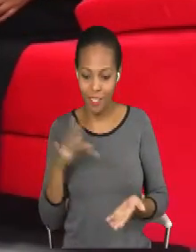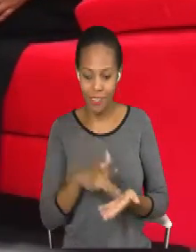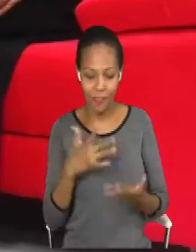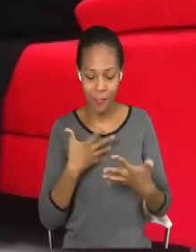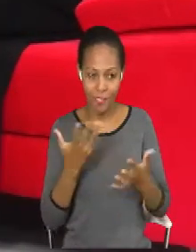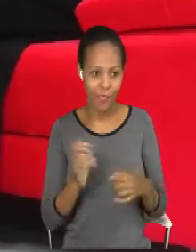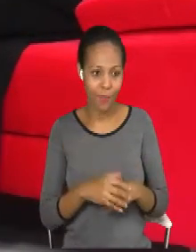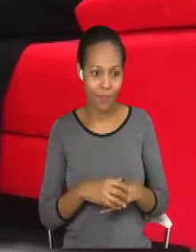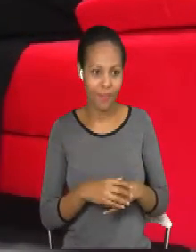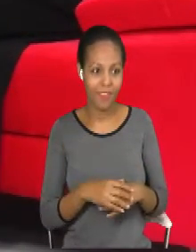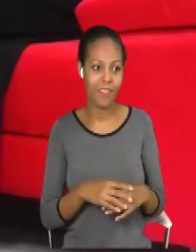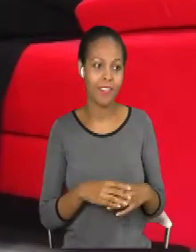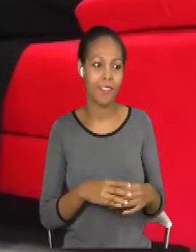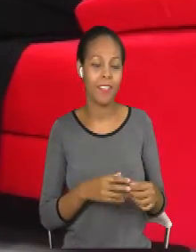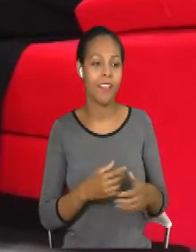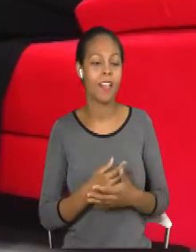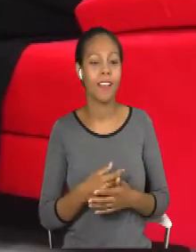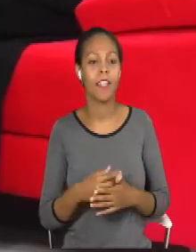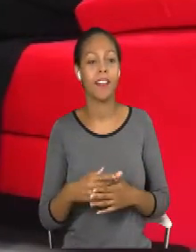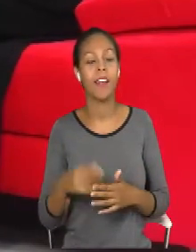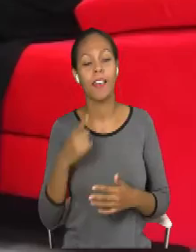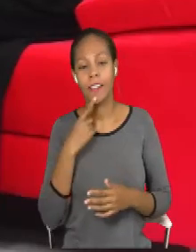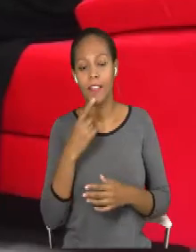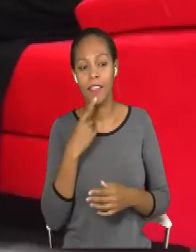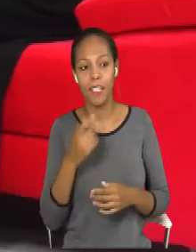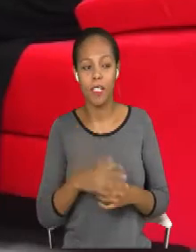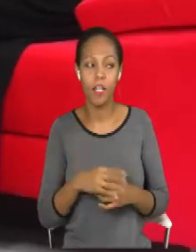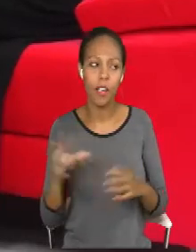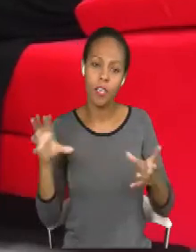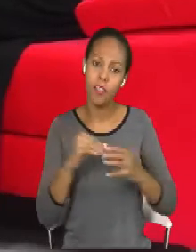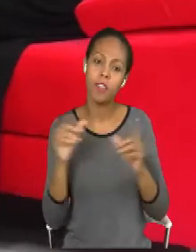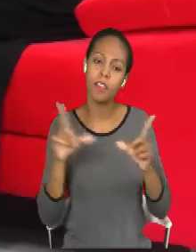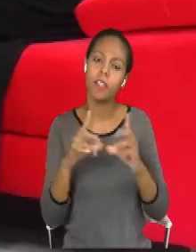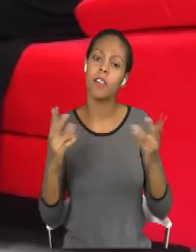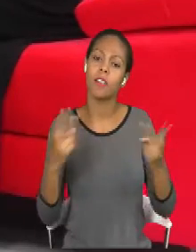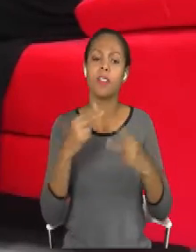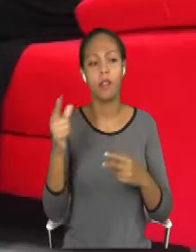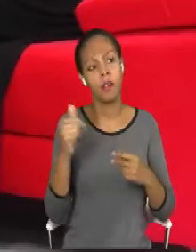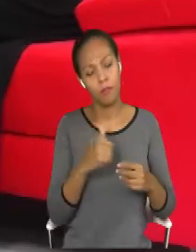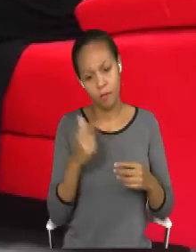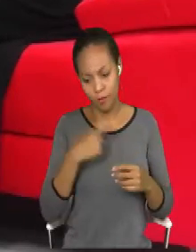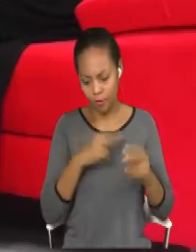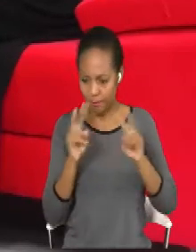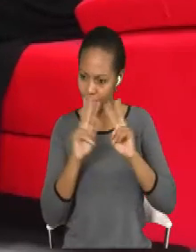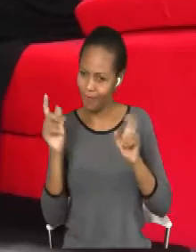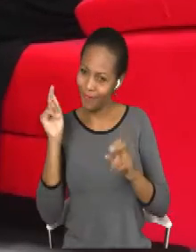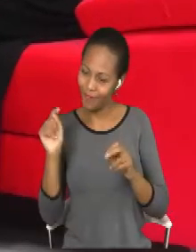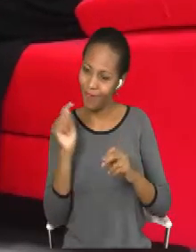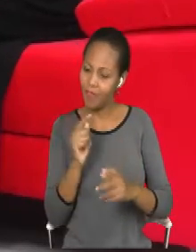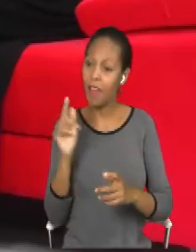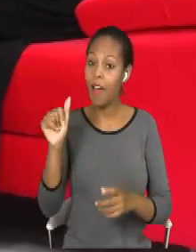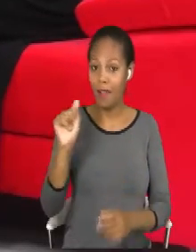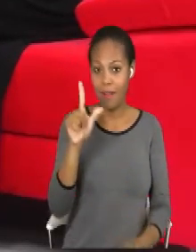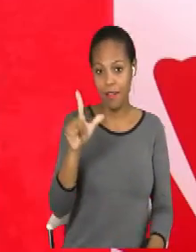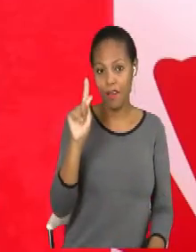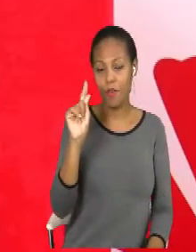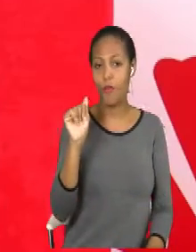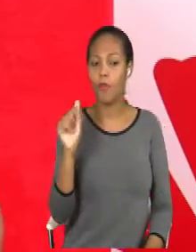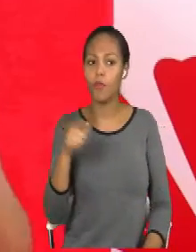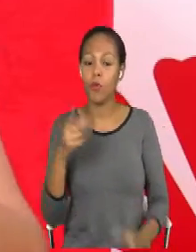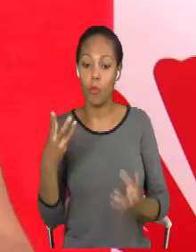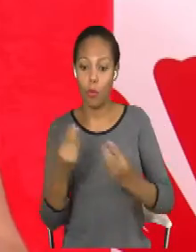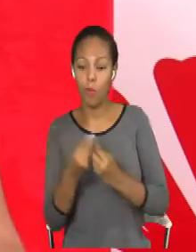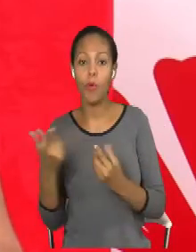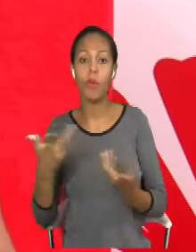contarle, Kiara, que para que nuestros televidentes se vayan como empapando un poco sobre el tema, Alfa es un grupo que nace en Canadá, que